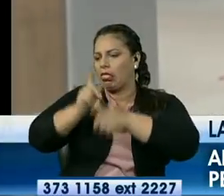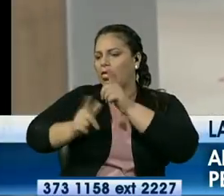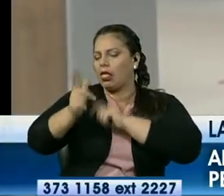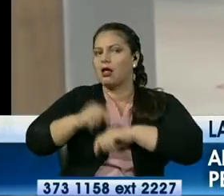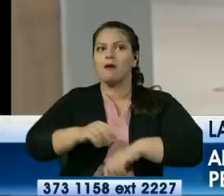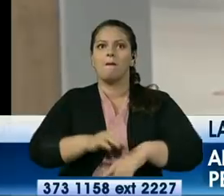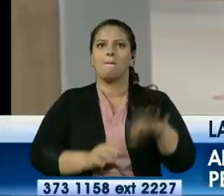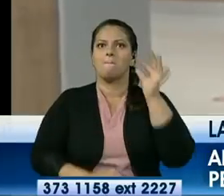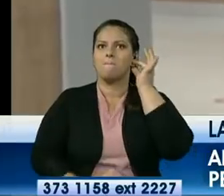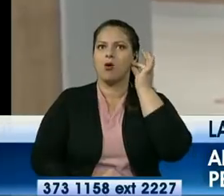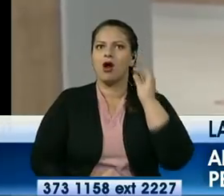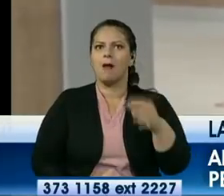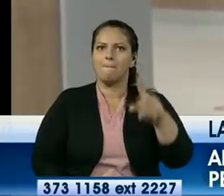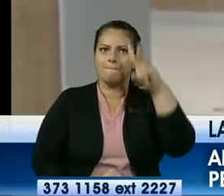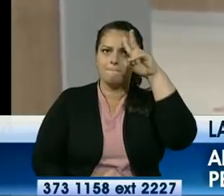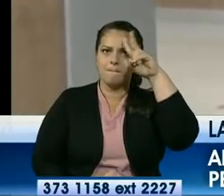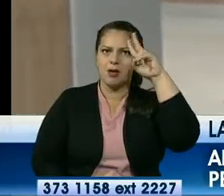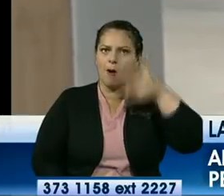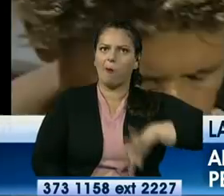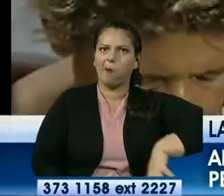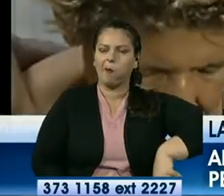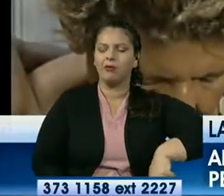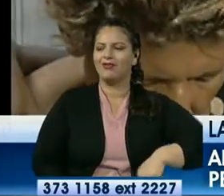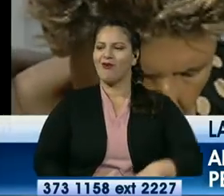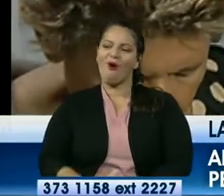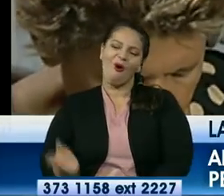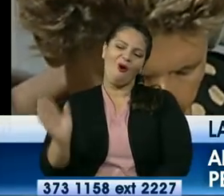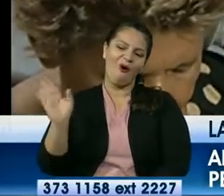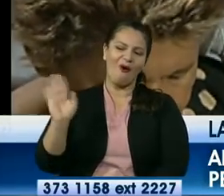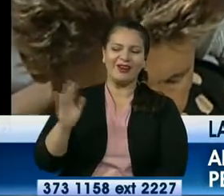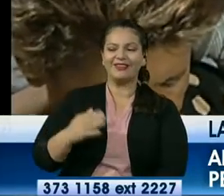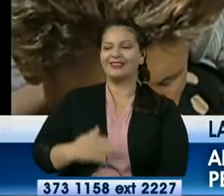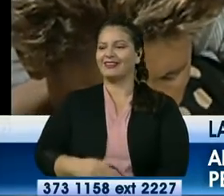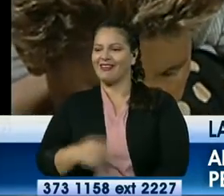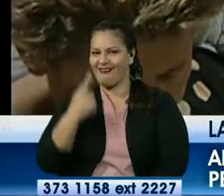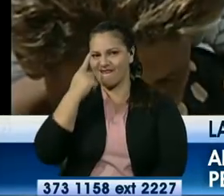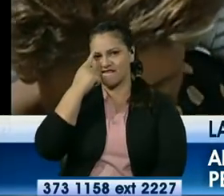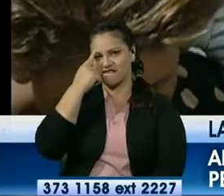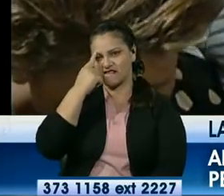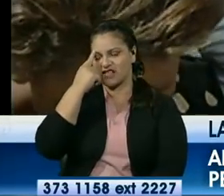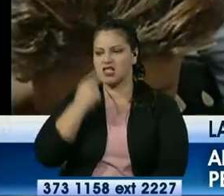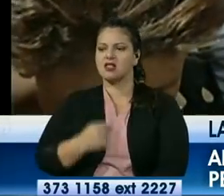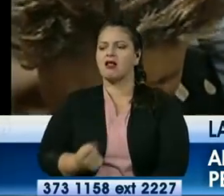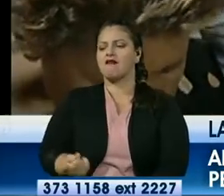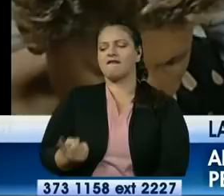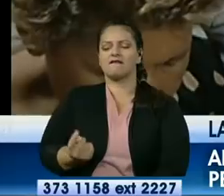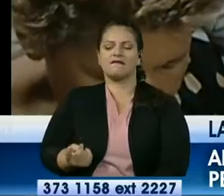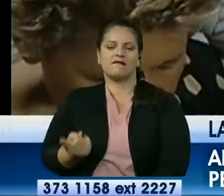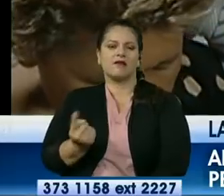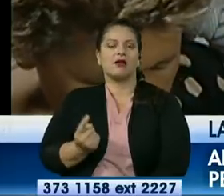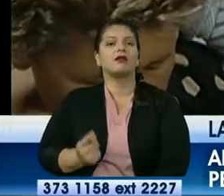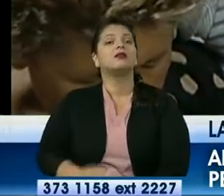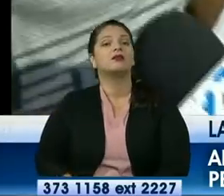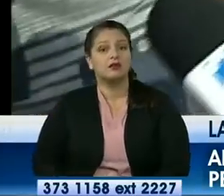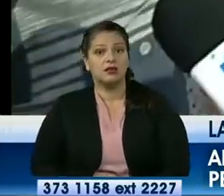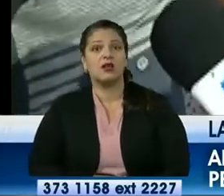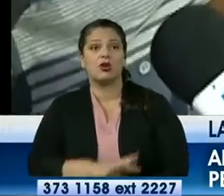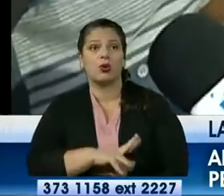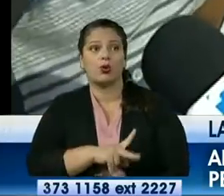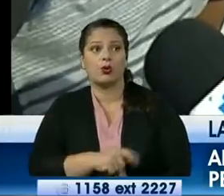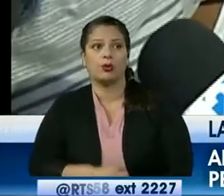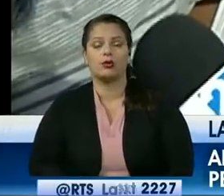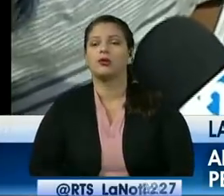al Centro Integrado de Justicia, donde al parecer no fue atendido oportunamente. Le traigo